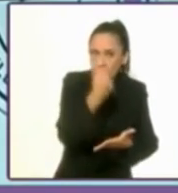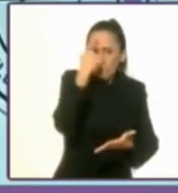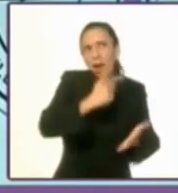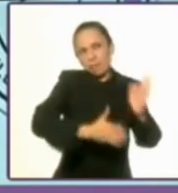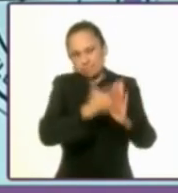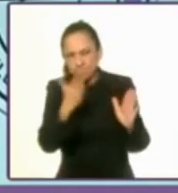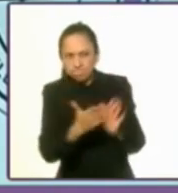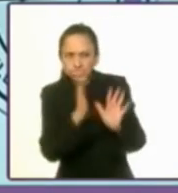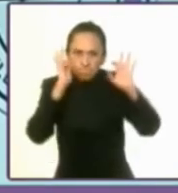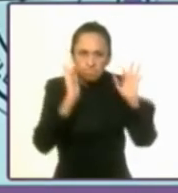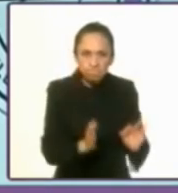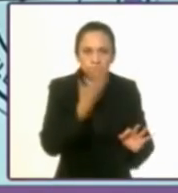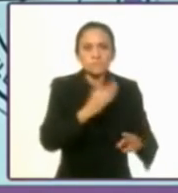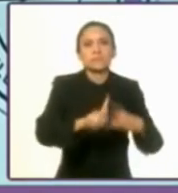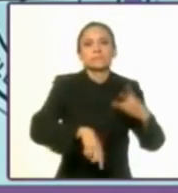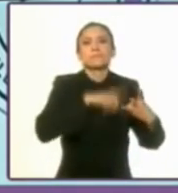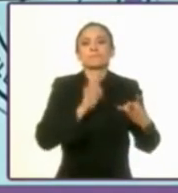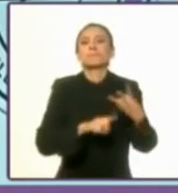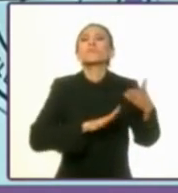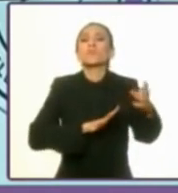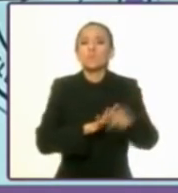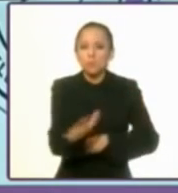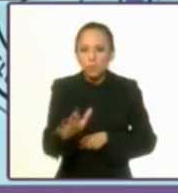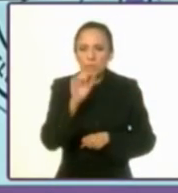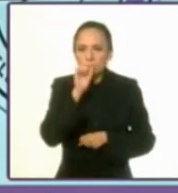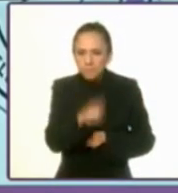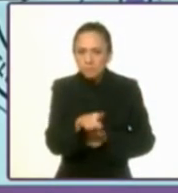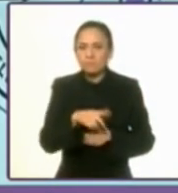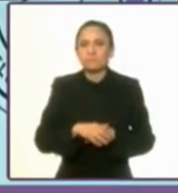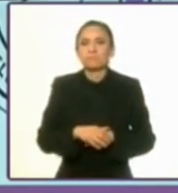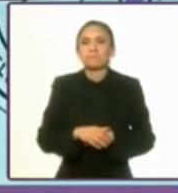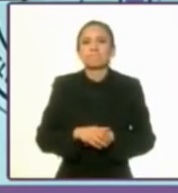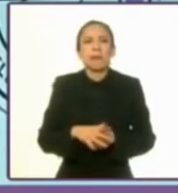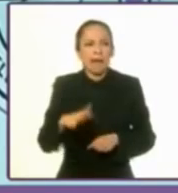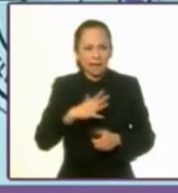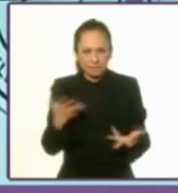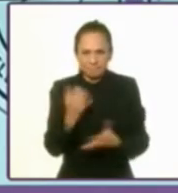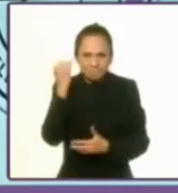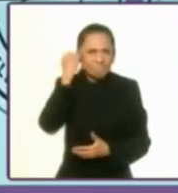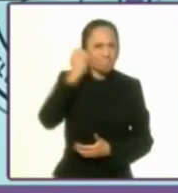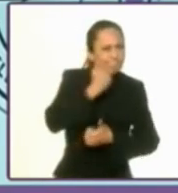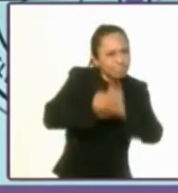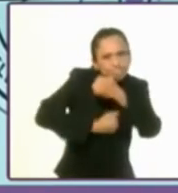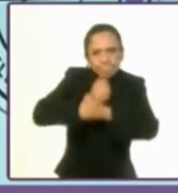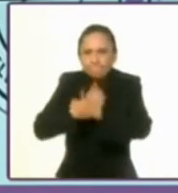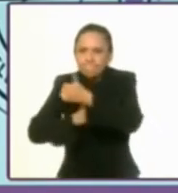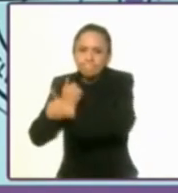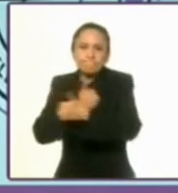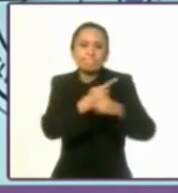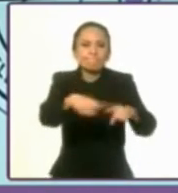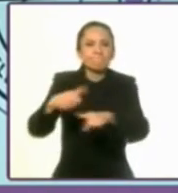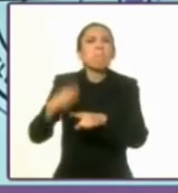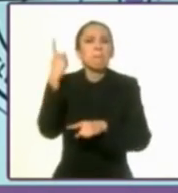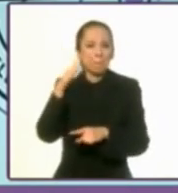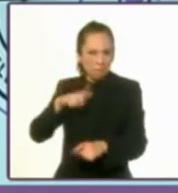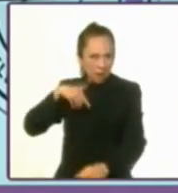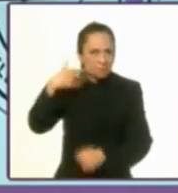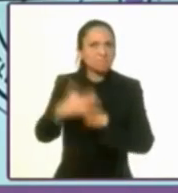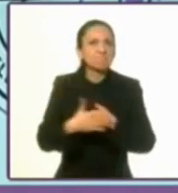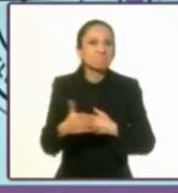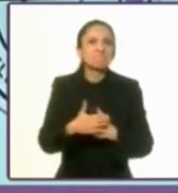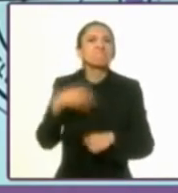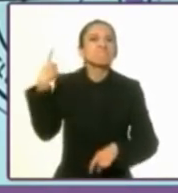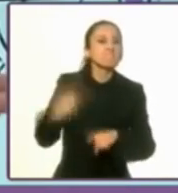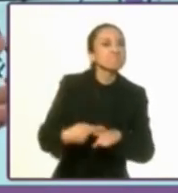y tercero hagamos competencias de manera permanente para seguir generando campeones y por